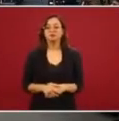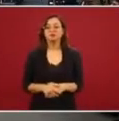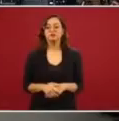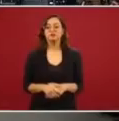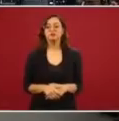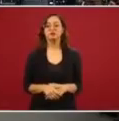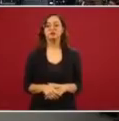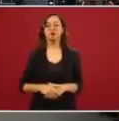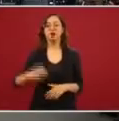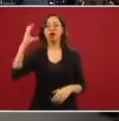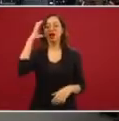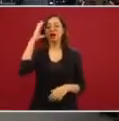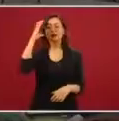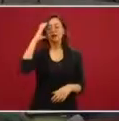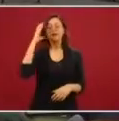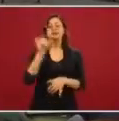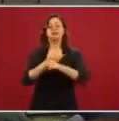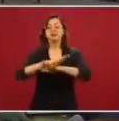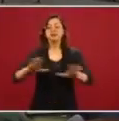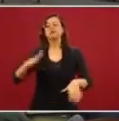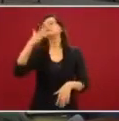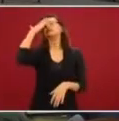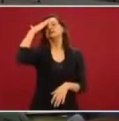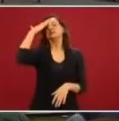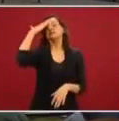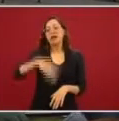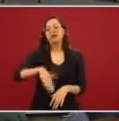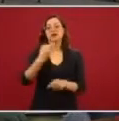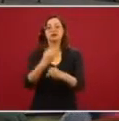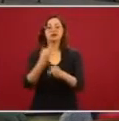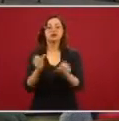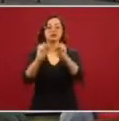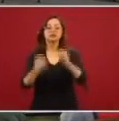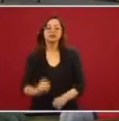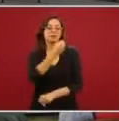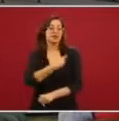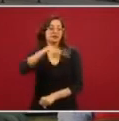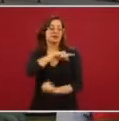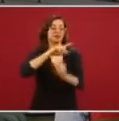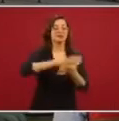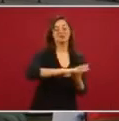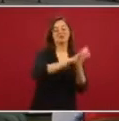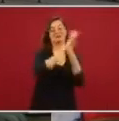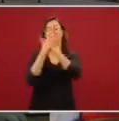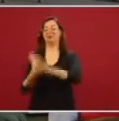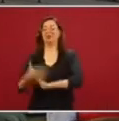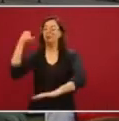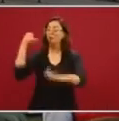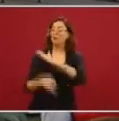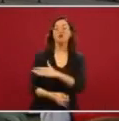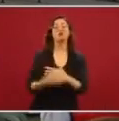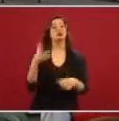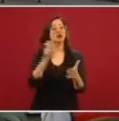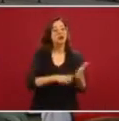en varios ámbitos por un lado todos conocemos que estamos en un profundo proceso de transformación de nuestro sistema nacional de salud y aquí mismo